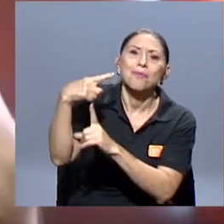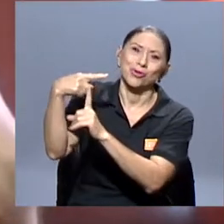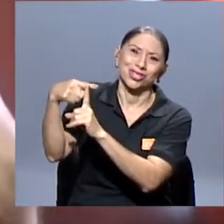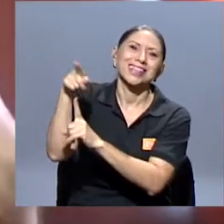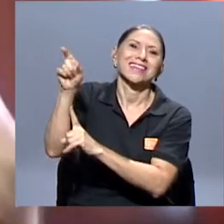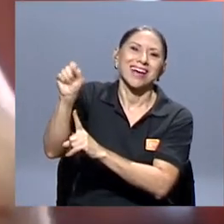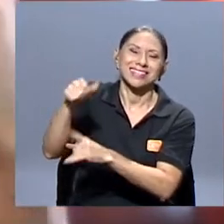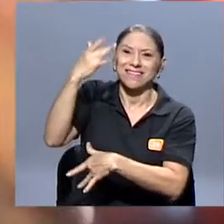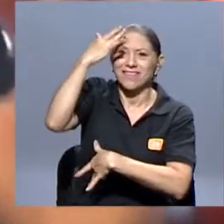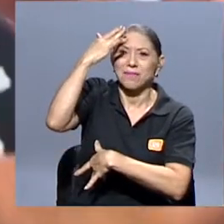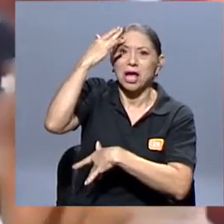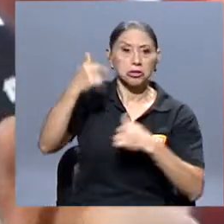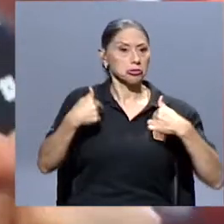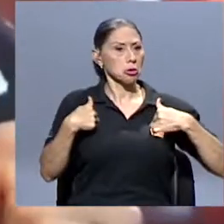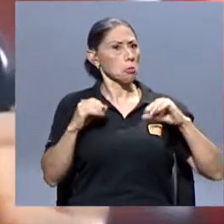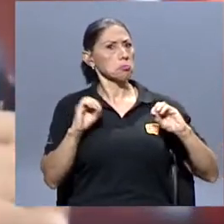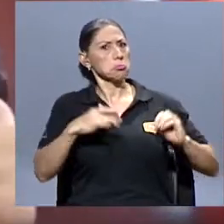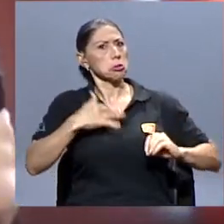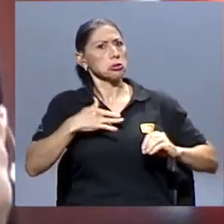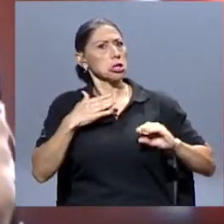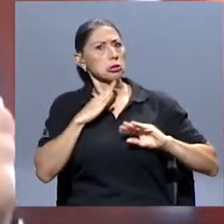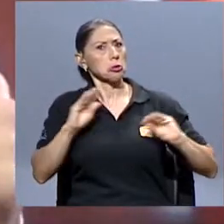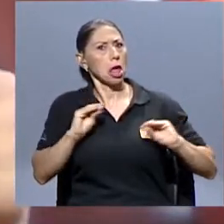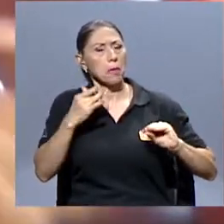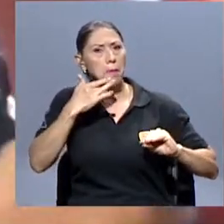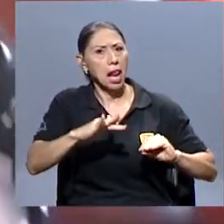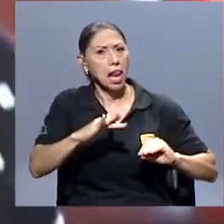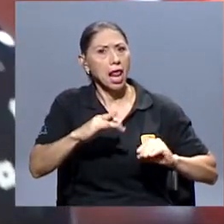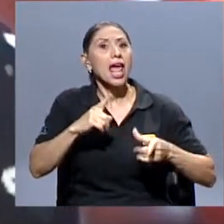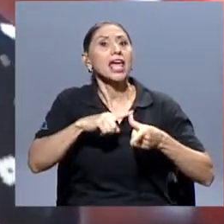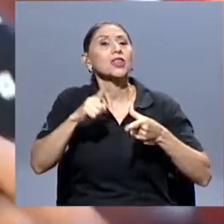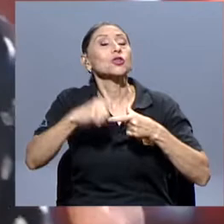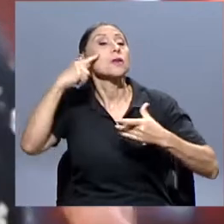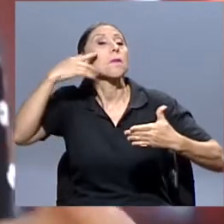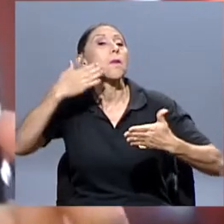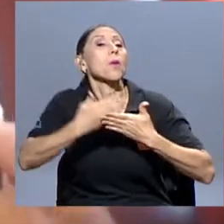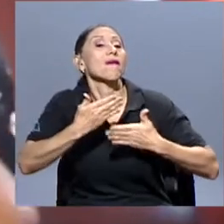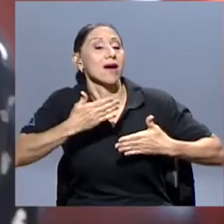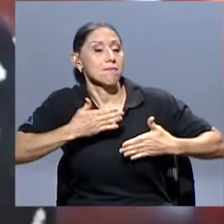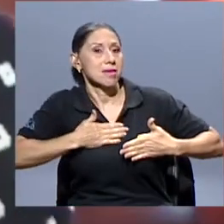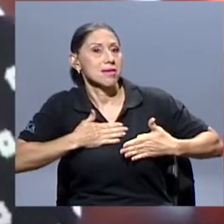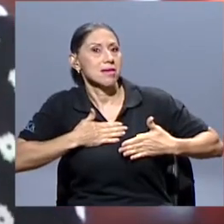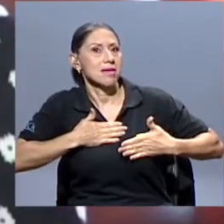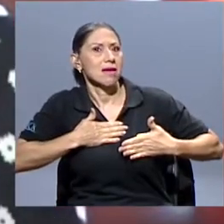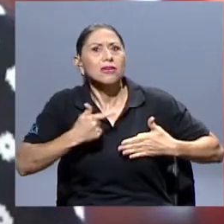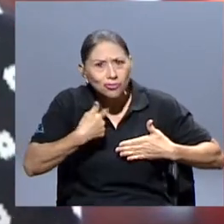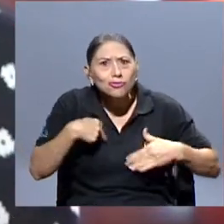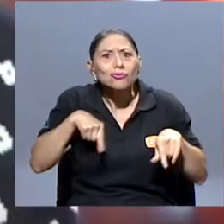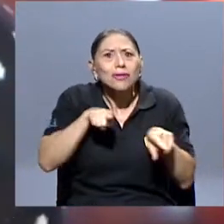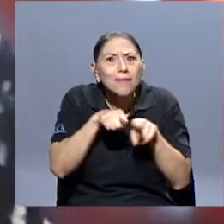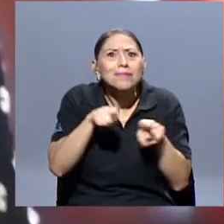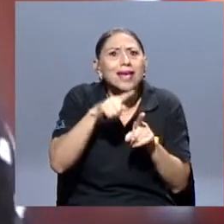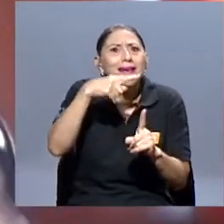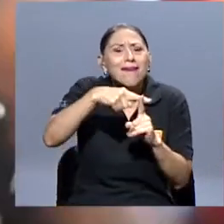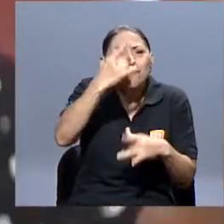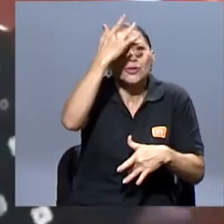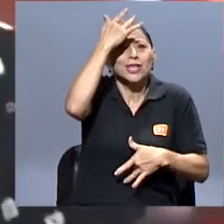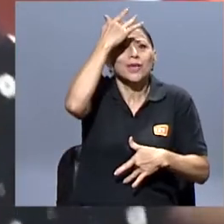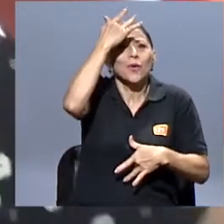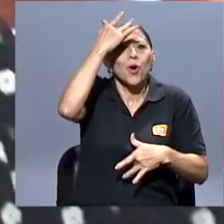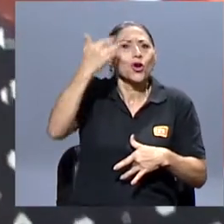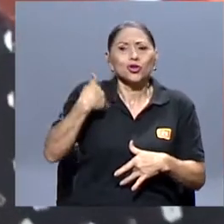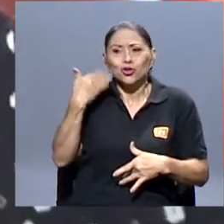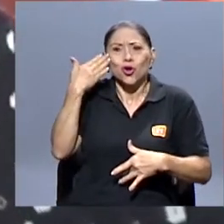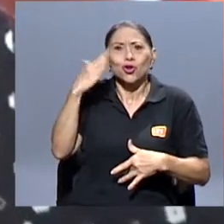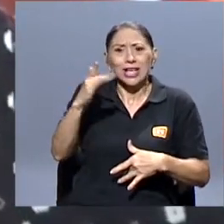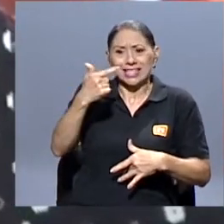test a mí y digamos que doy positivo. Yo no sé si fue ella que me lo pasó a mí o yo se lo pasé a ella, ¿verdad? Uh-huh. Pero mientras tanto yo me